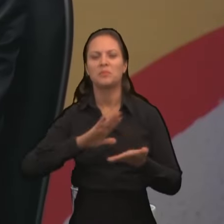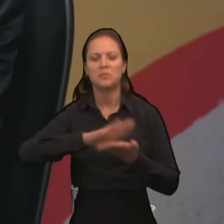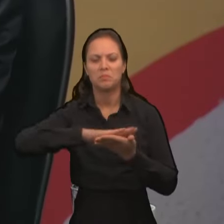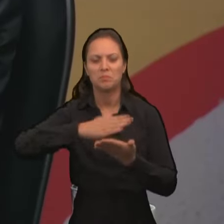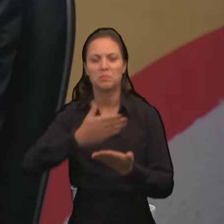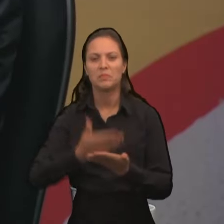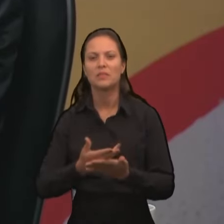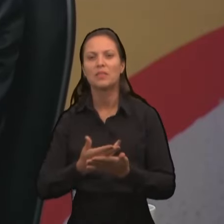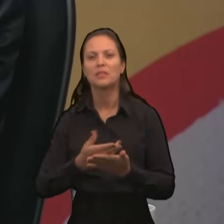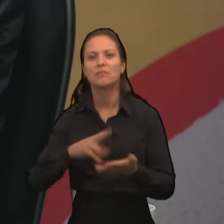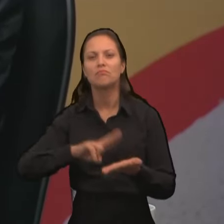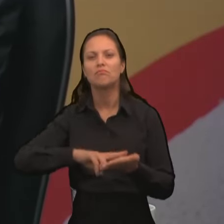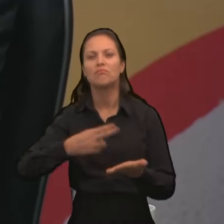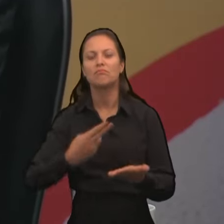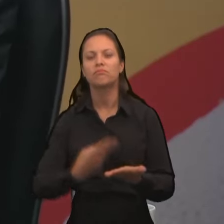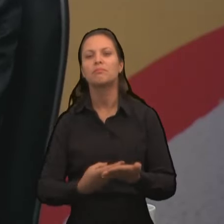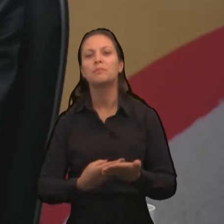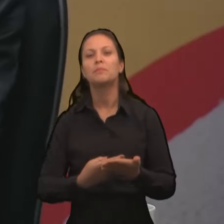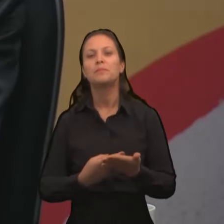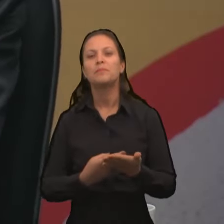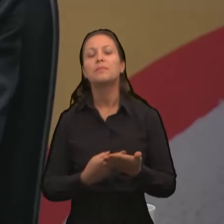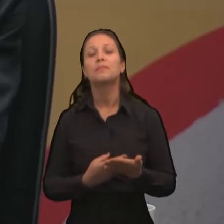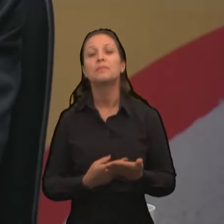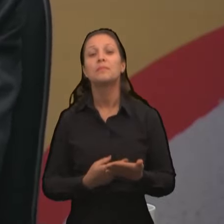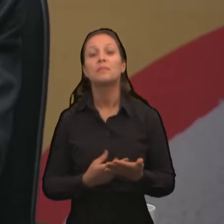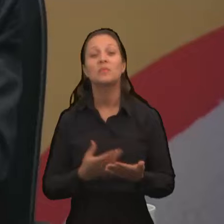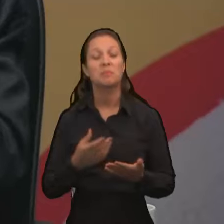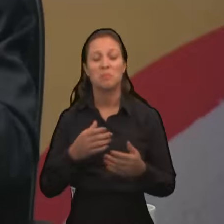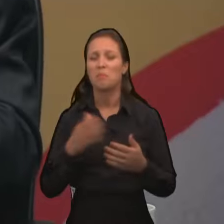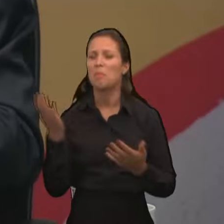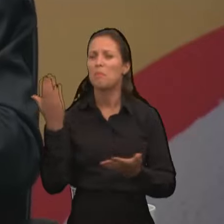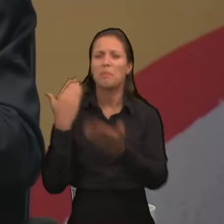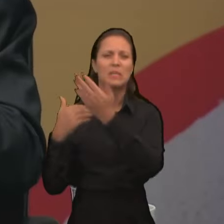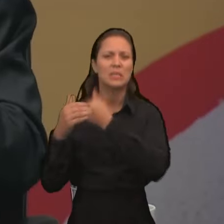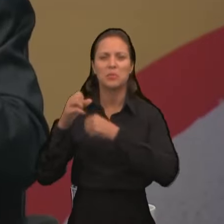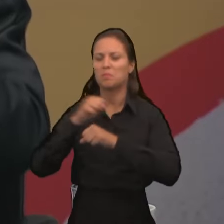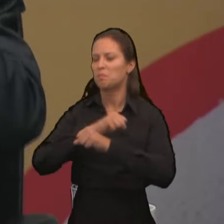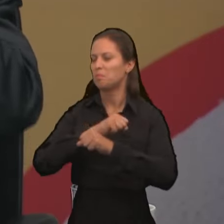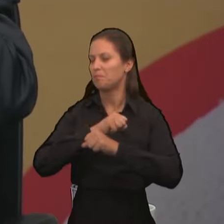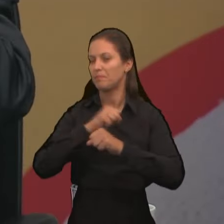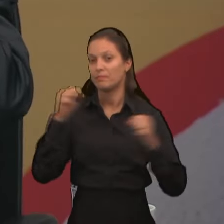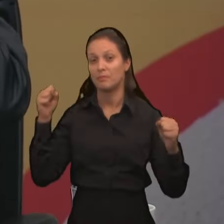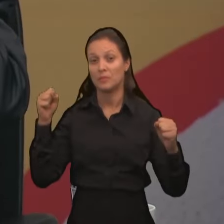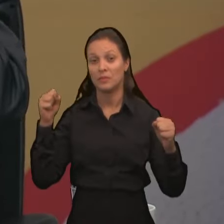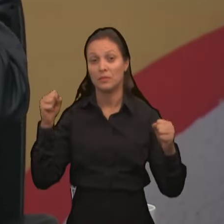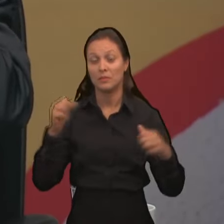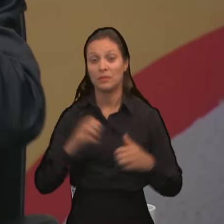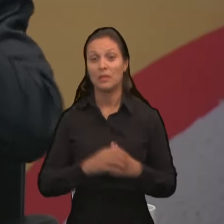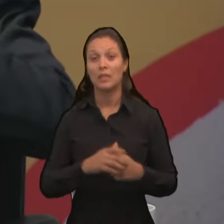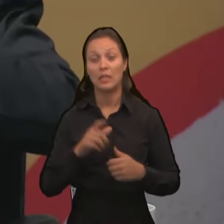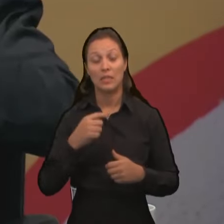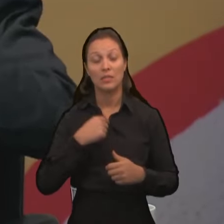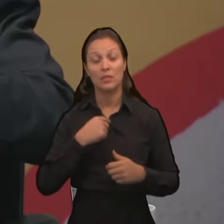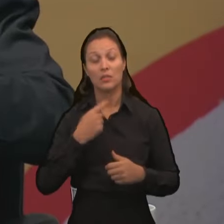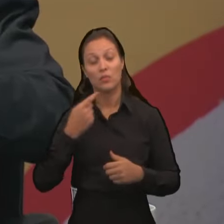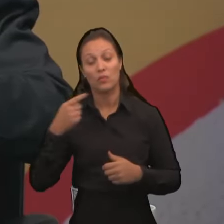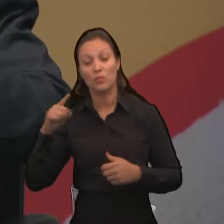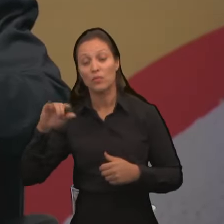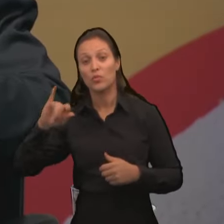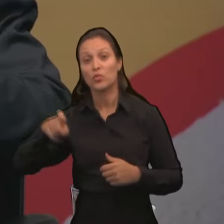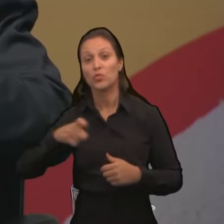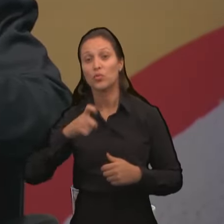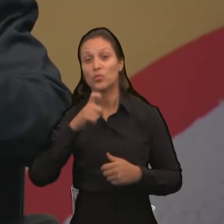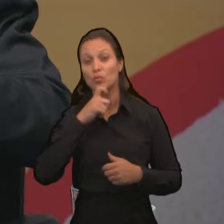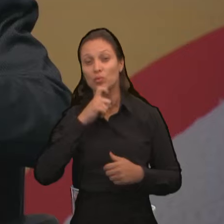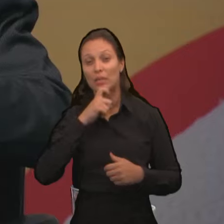las traducciones que hoy realiza y es que hasta hace poco era imposible. Yo mismo en julio estuve en un congreso